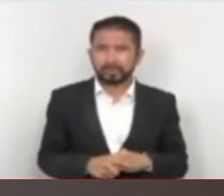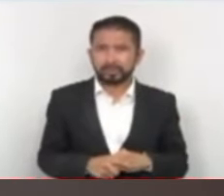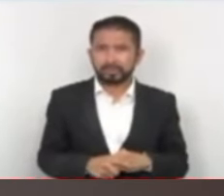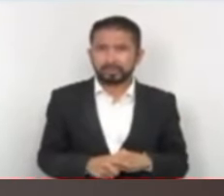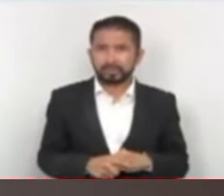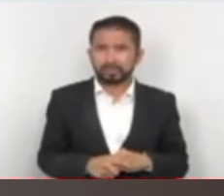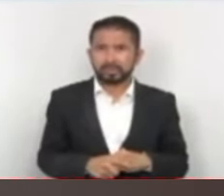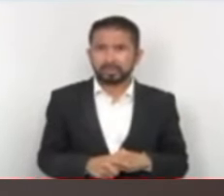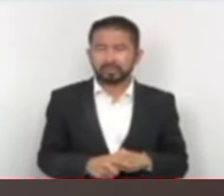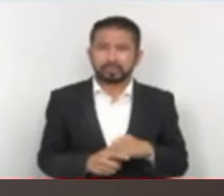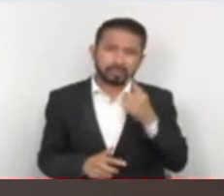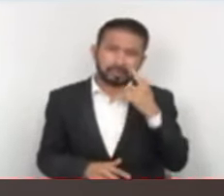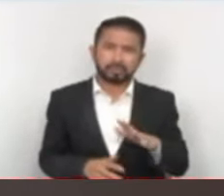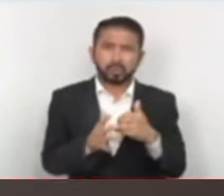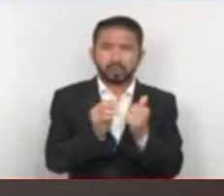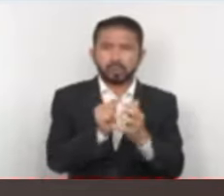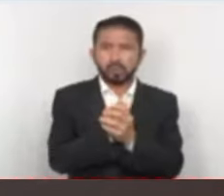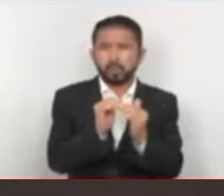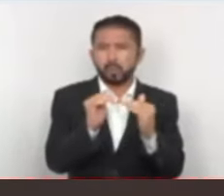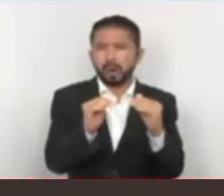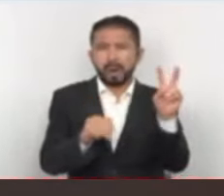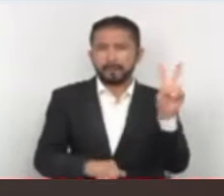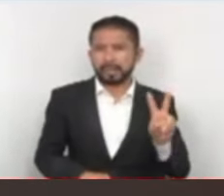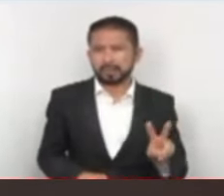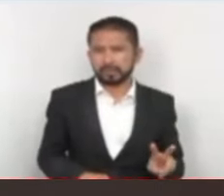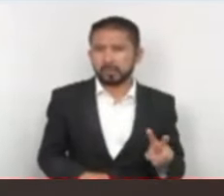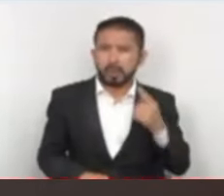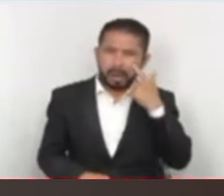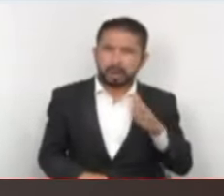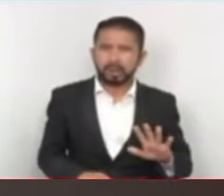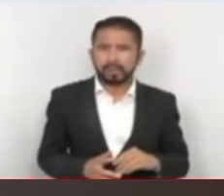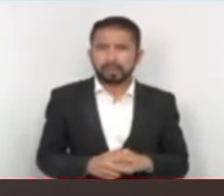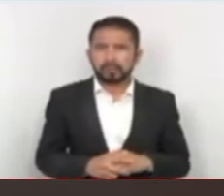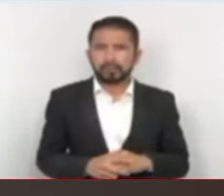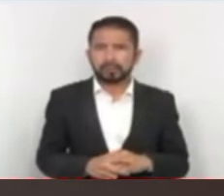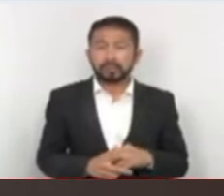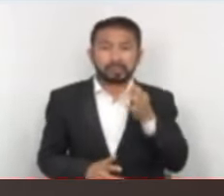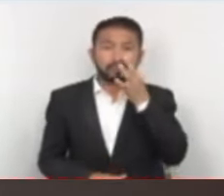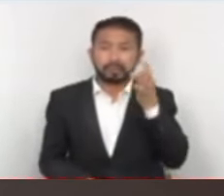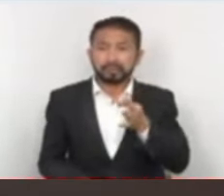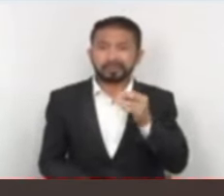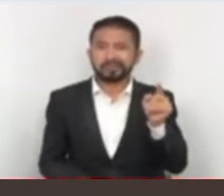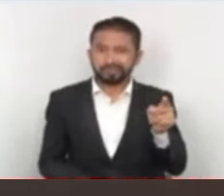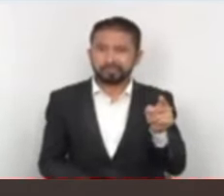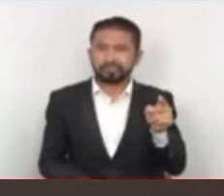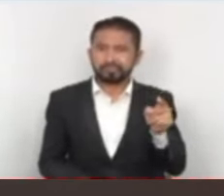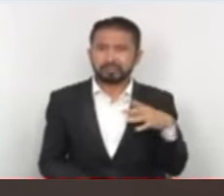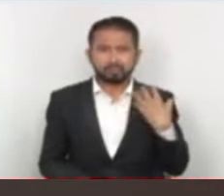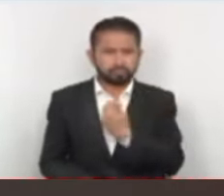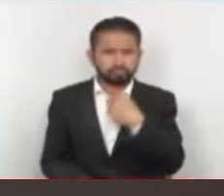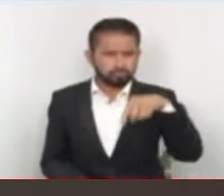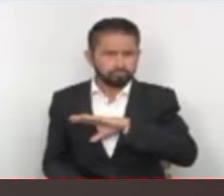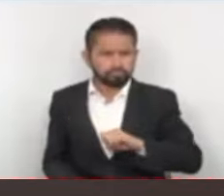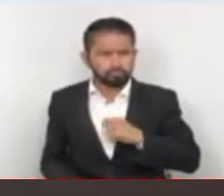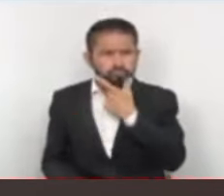Ver situaciones que suceden como en Venezuela, por ejemplo, de verdad creo que debe motivarnos a nosotros